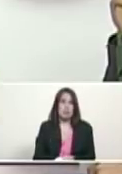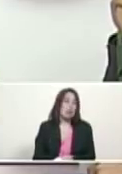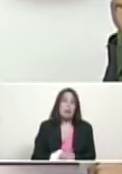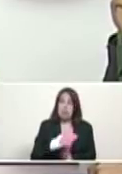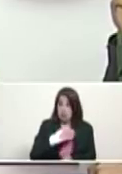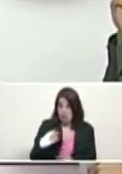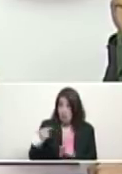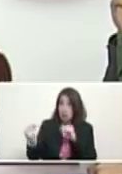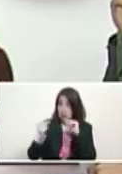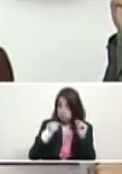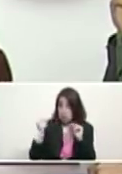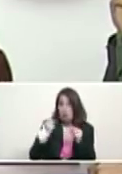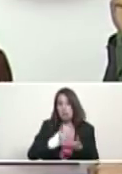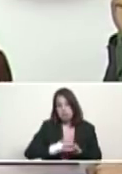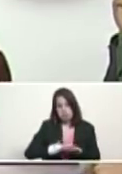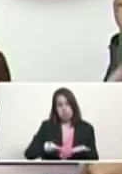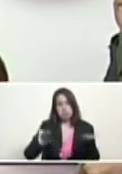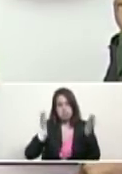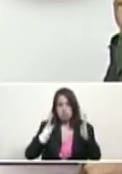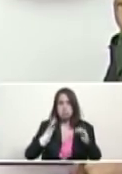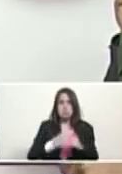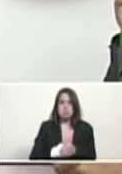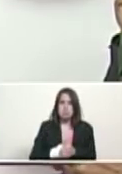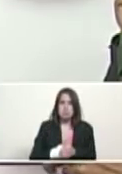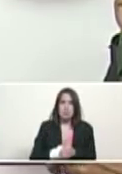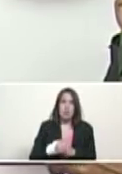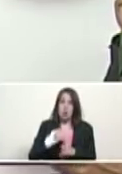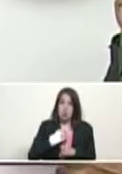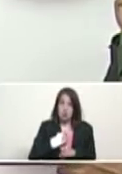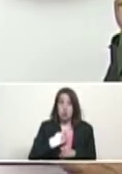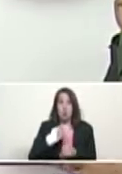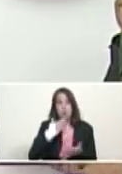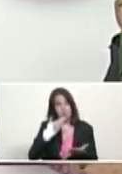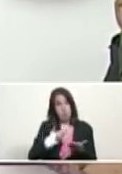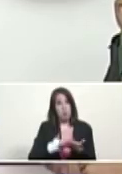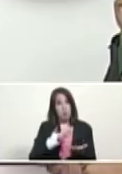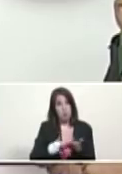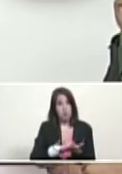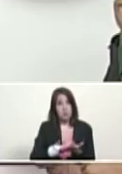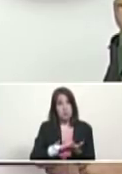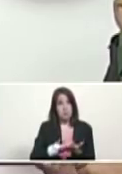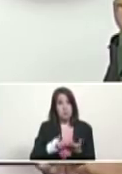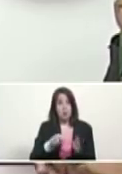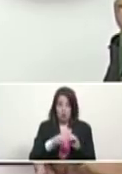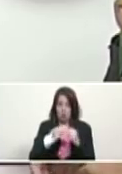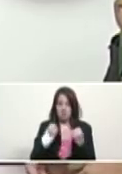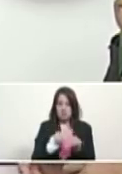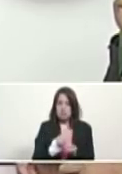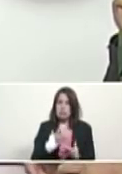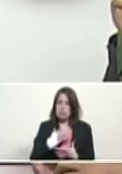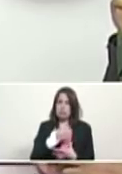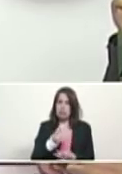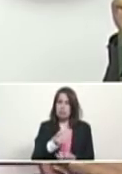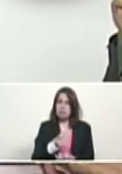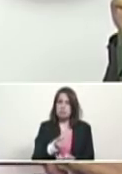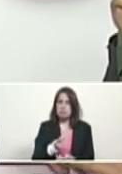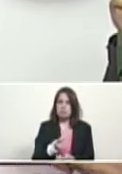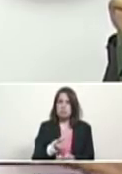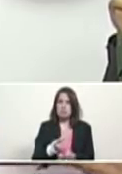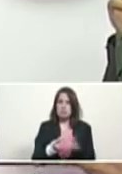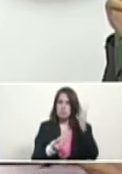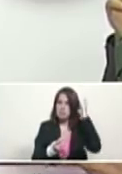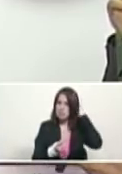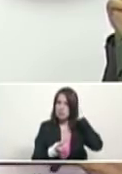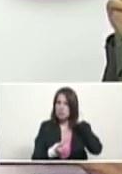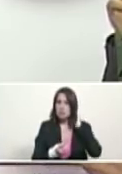dialogando, estamos dispuestos a dialogar. Yo fui el que propuse el establecimiento de una oficina de intereses